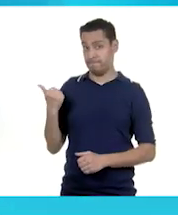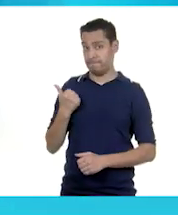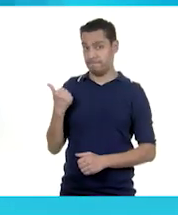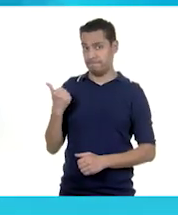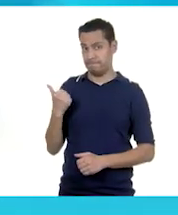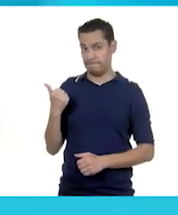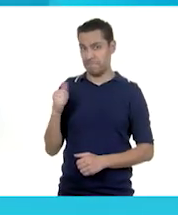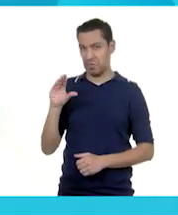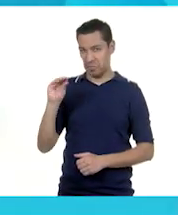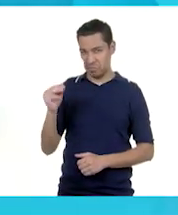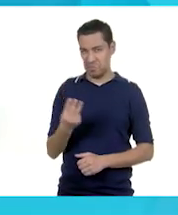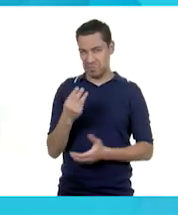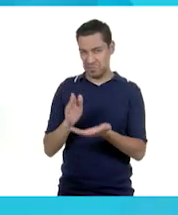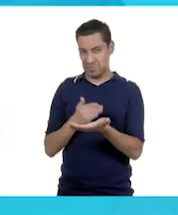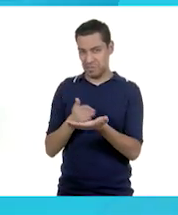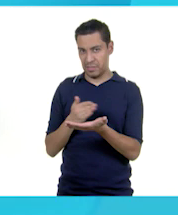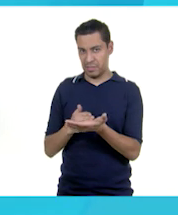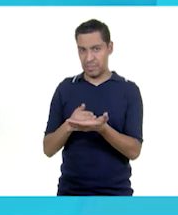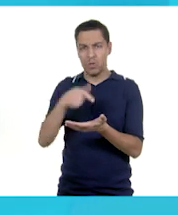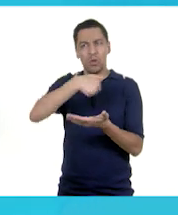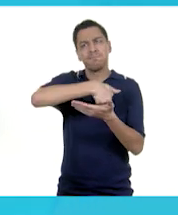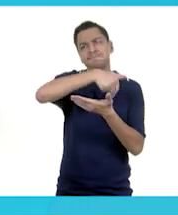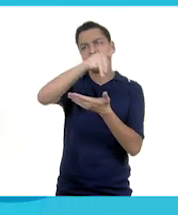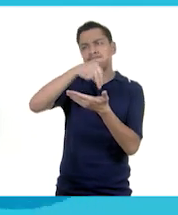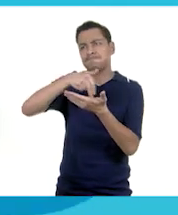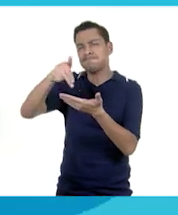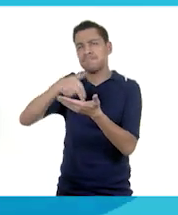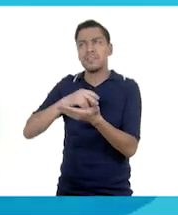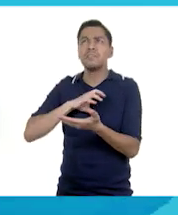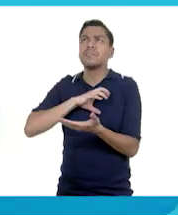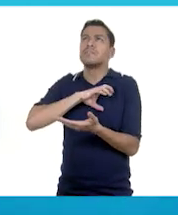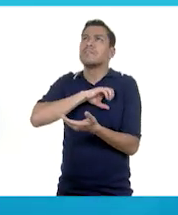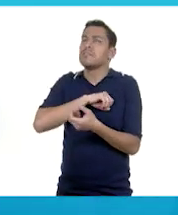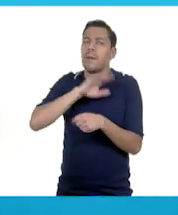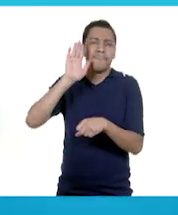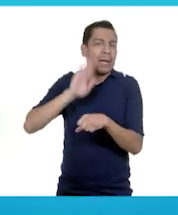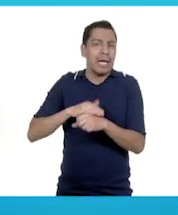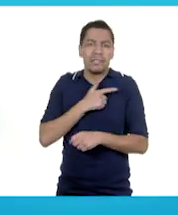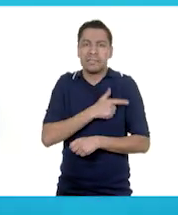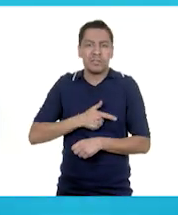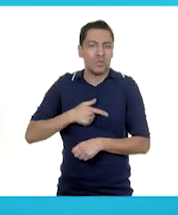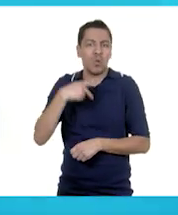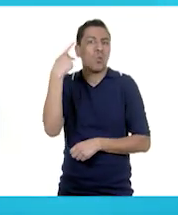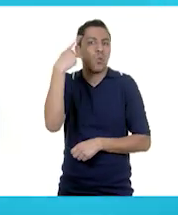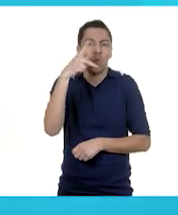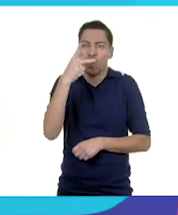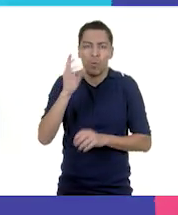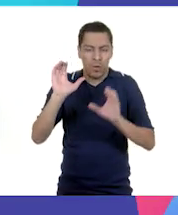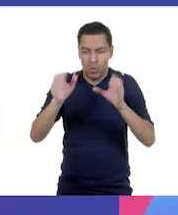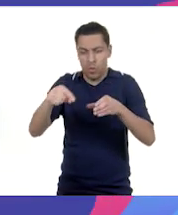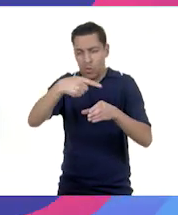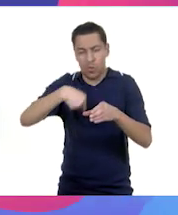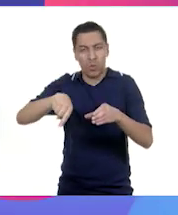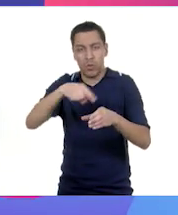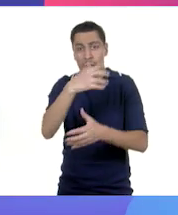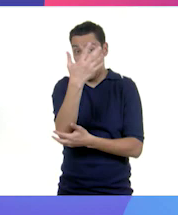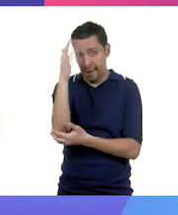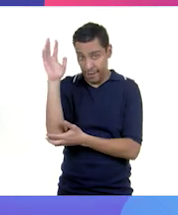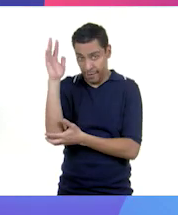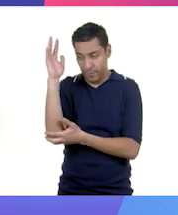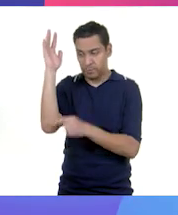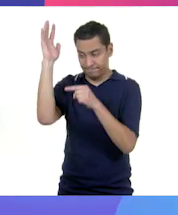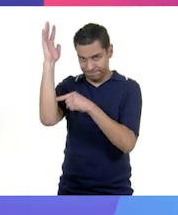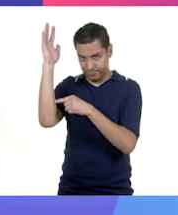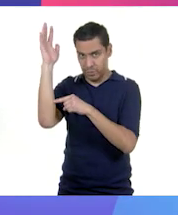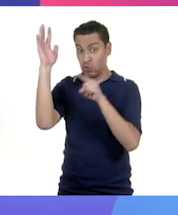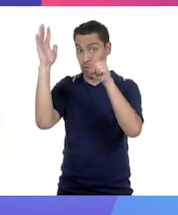será importante que dibujen la planta que más les haya gustado, la que esté en su comunidad, y al lado se dibujen ustedes.